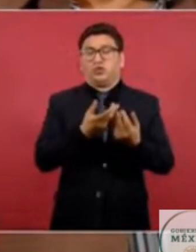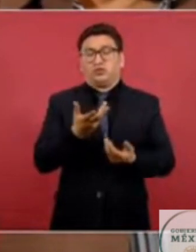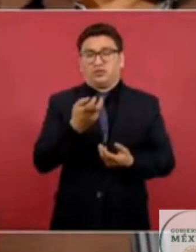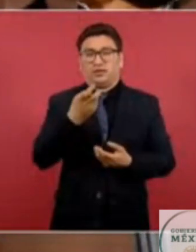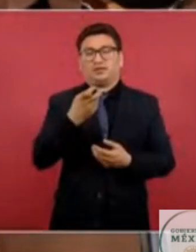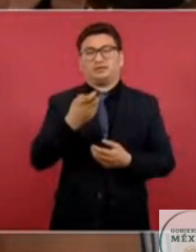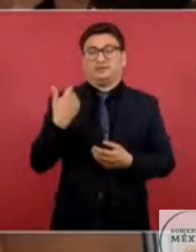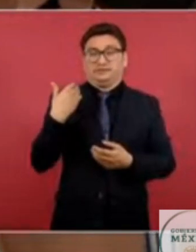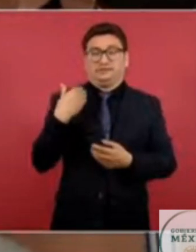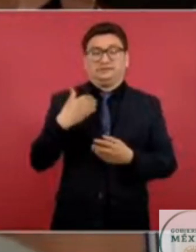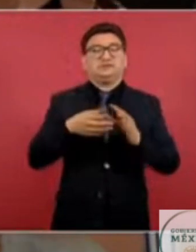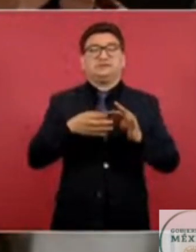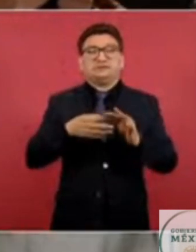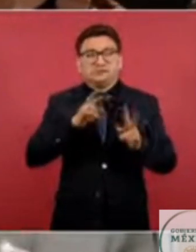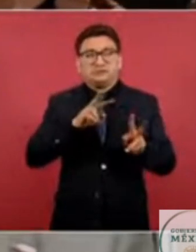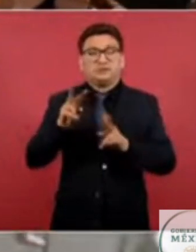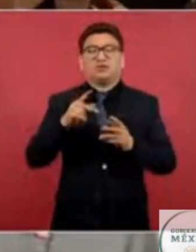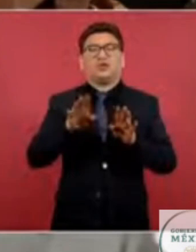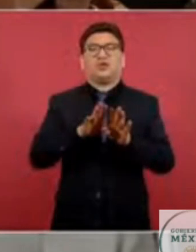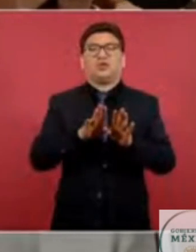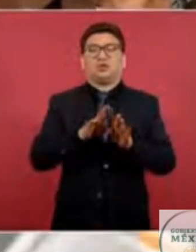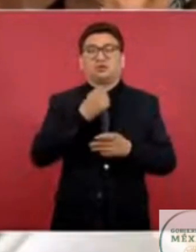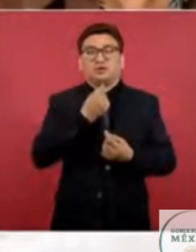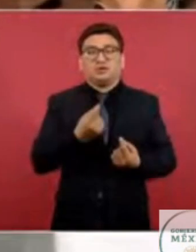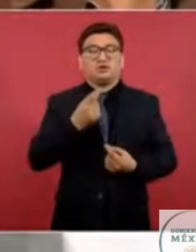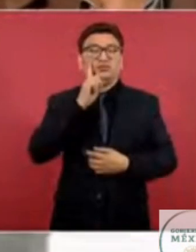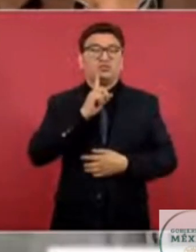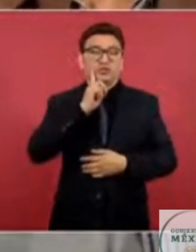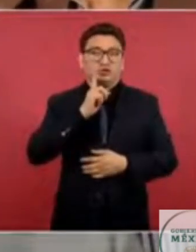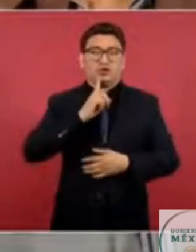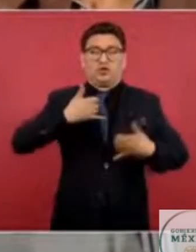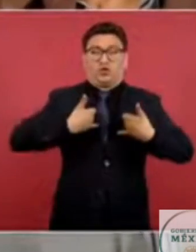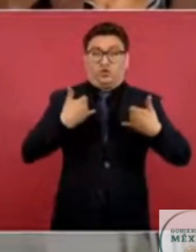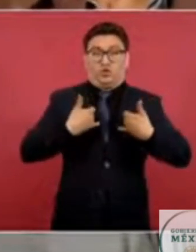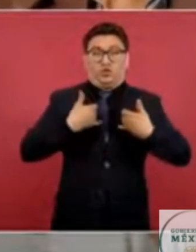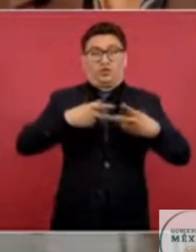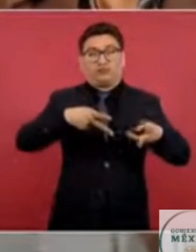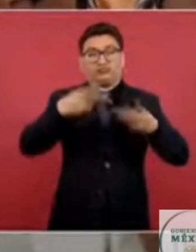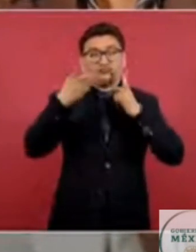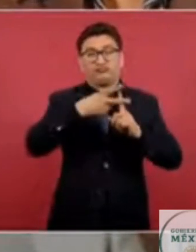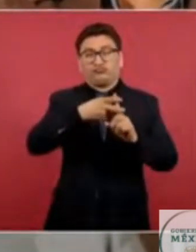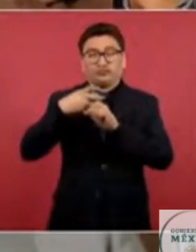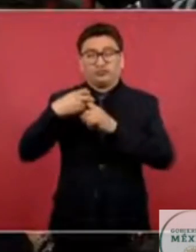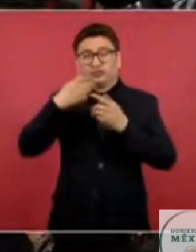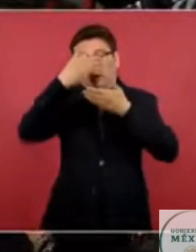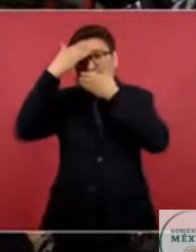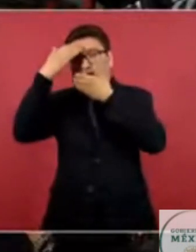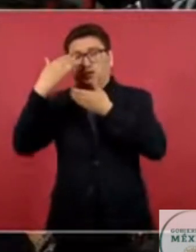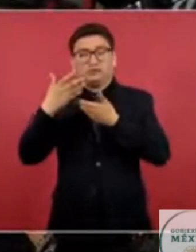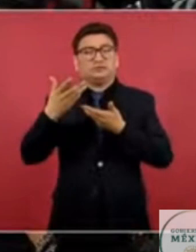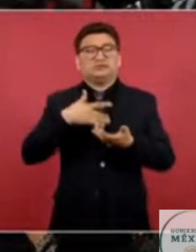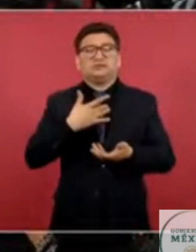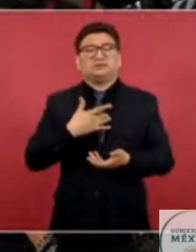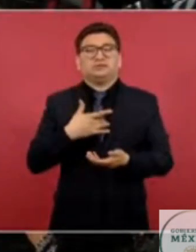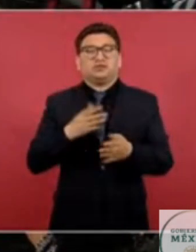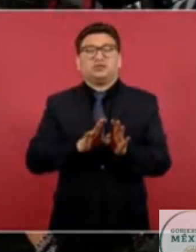reciente preocupante sobre el incremento de desapariciones de niñas y adolescentes. ¿Qué opina de este informe y